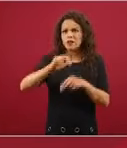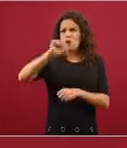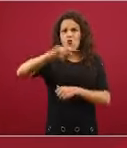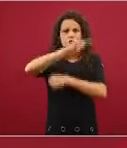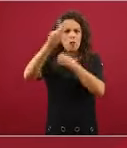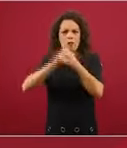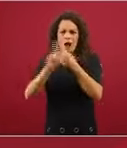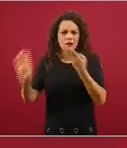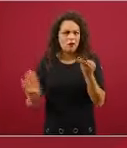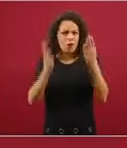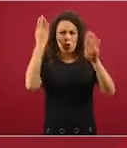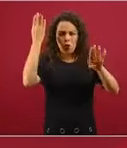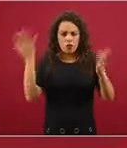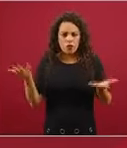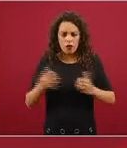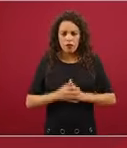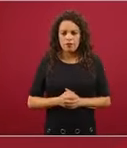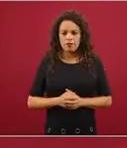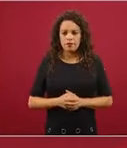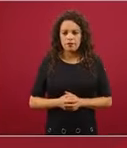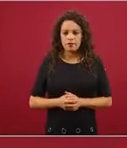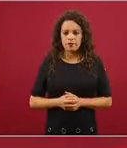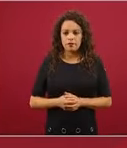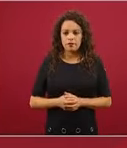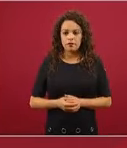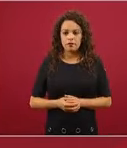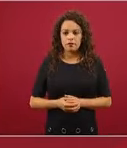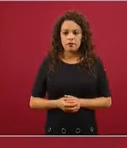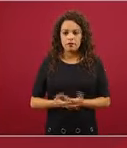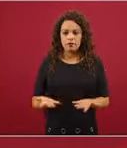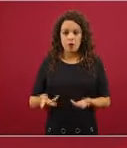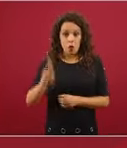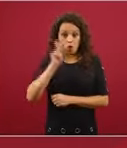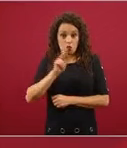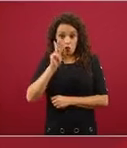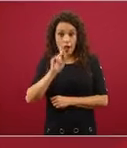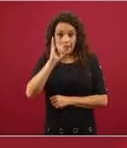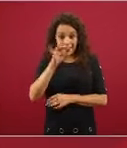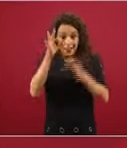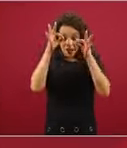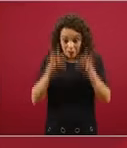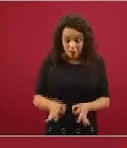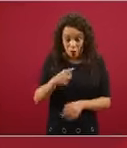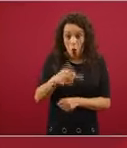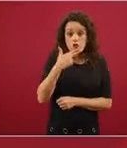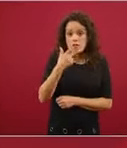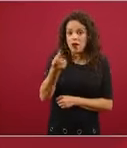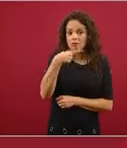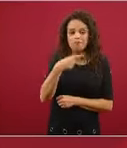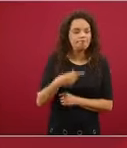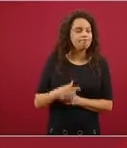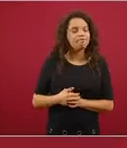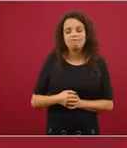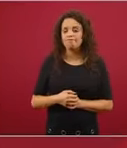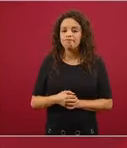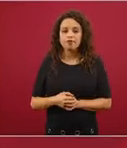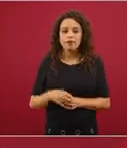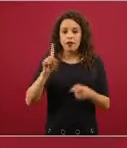como que se trataba de medicamentos que habían probado su eficacia. No. Hidroxicloroquina es un